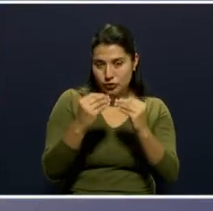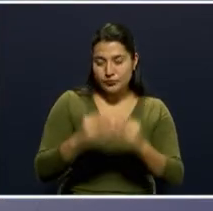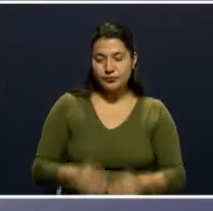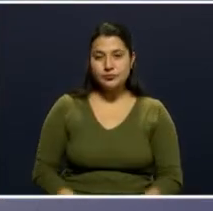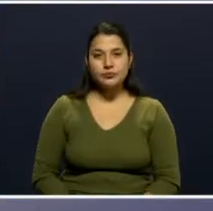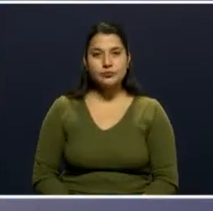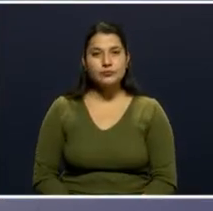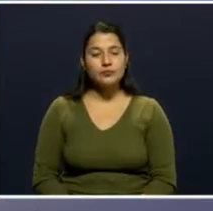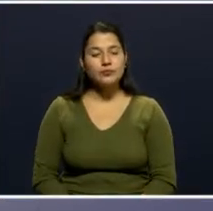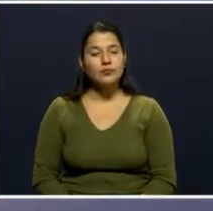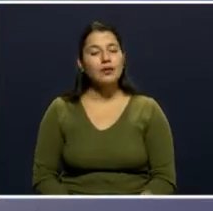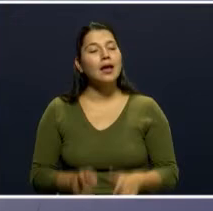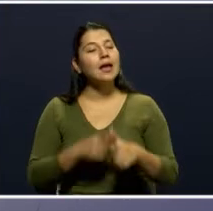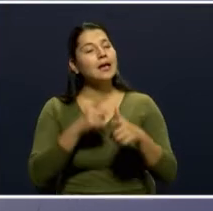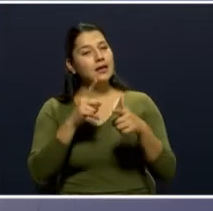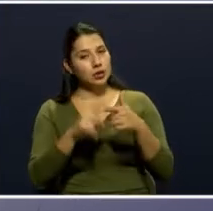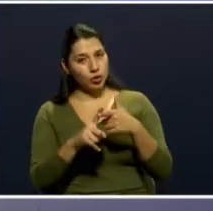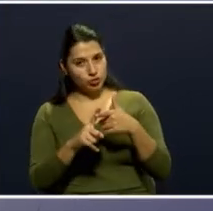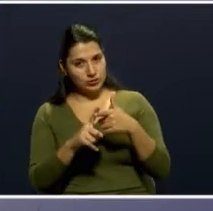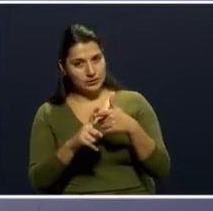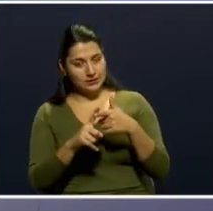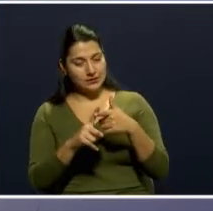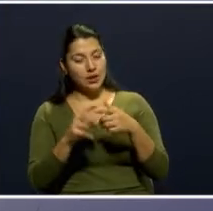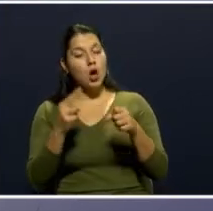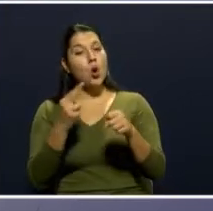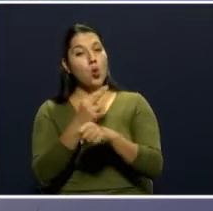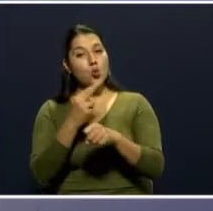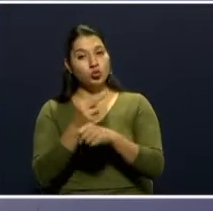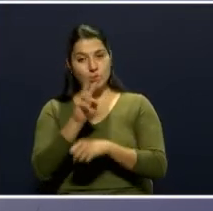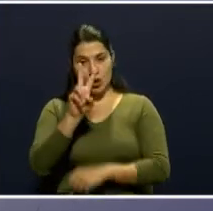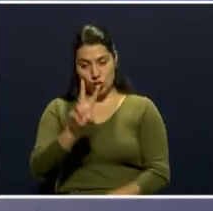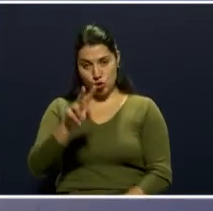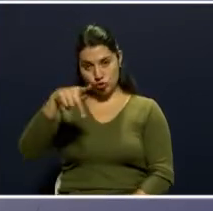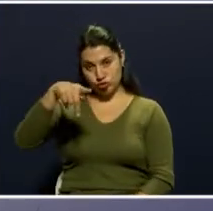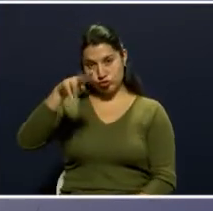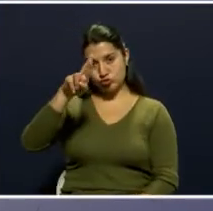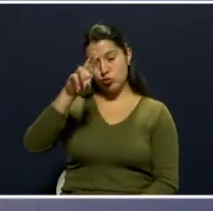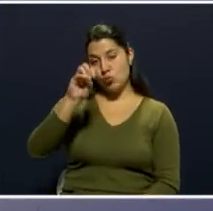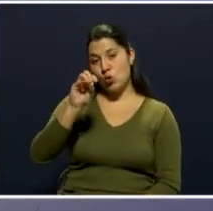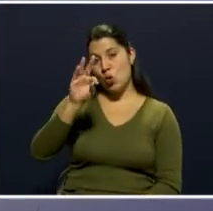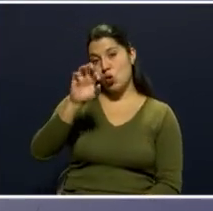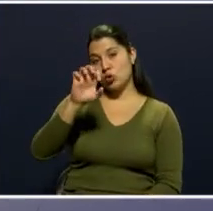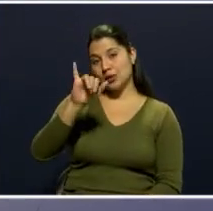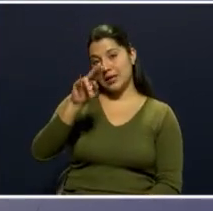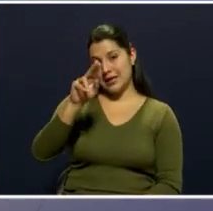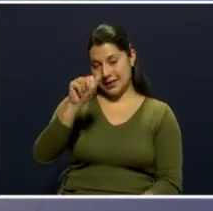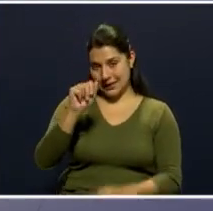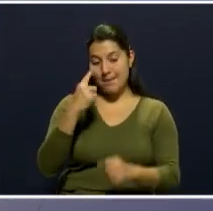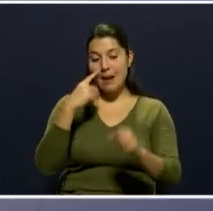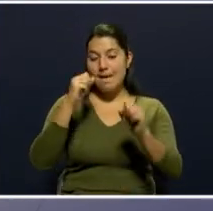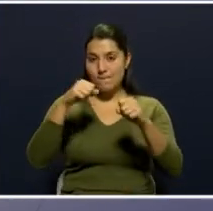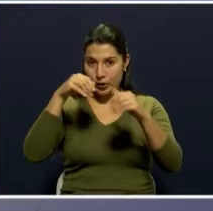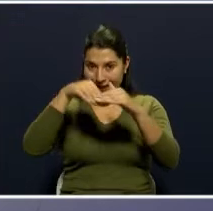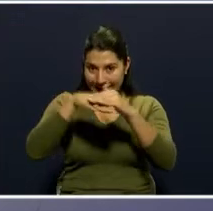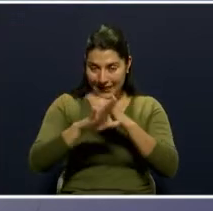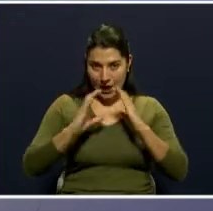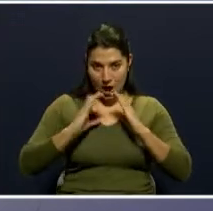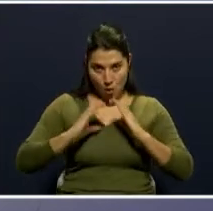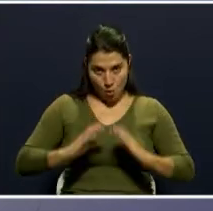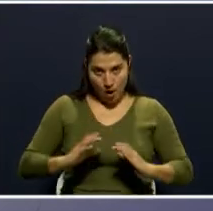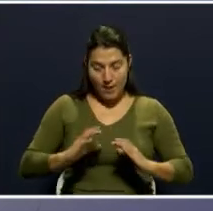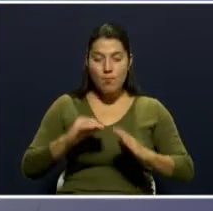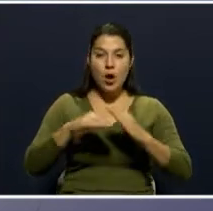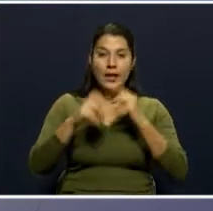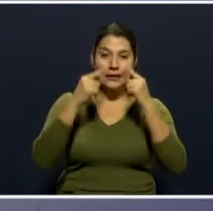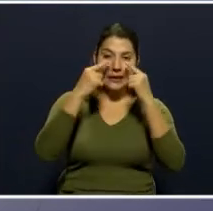Entonces, utiliza las dos proteínas para viajar, para alojarse en esas zonas, en la nariz, en los